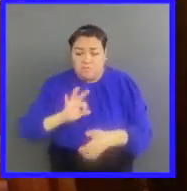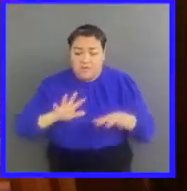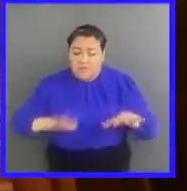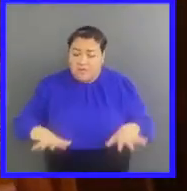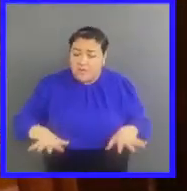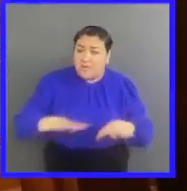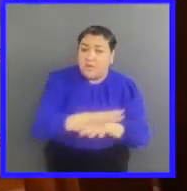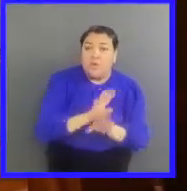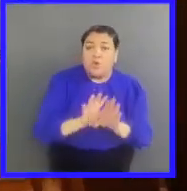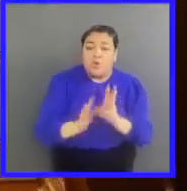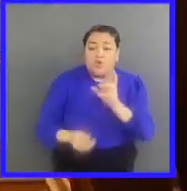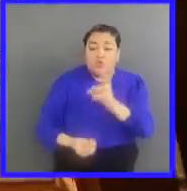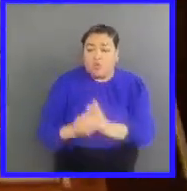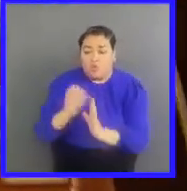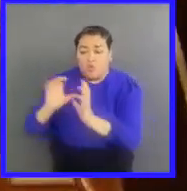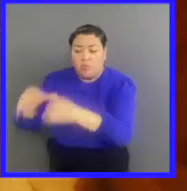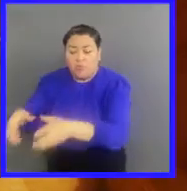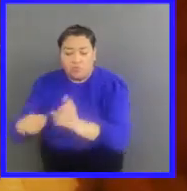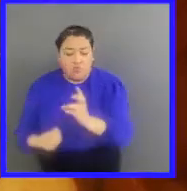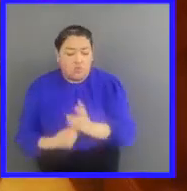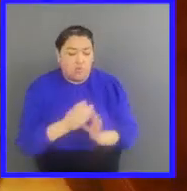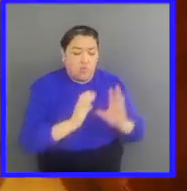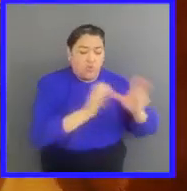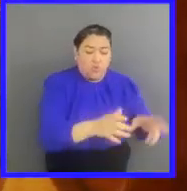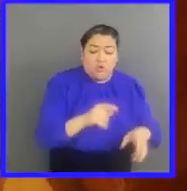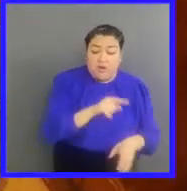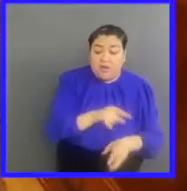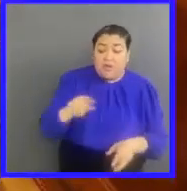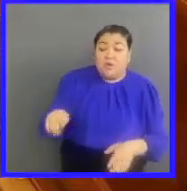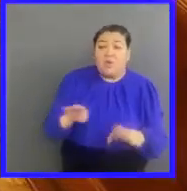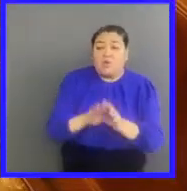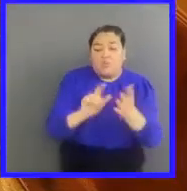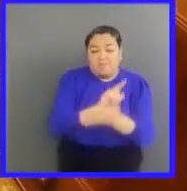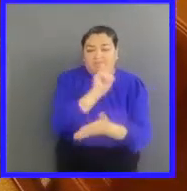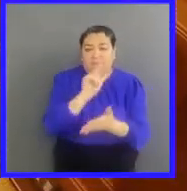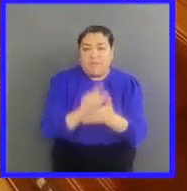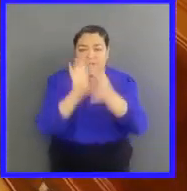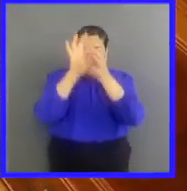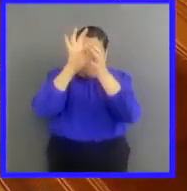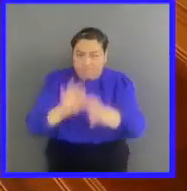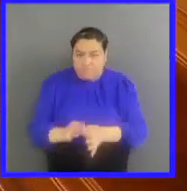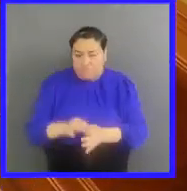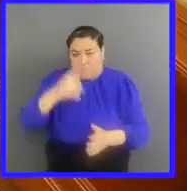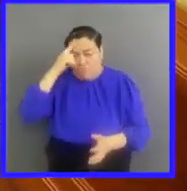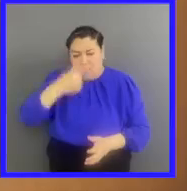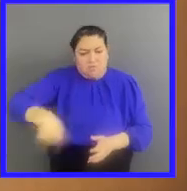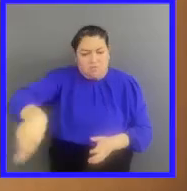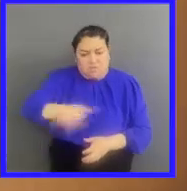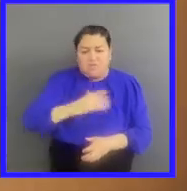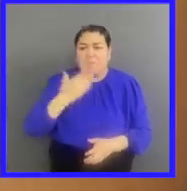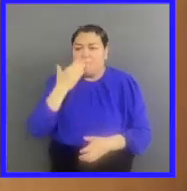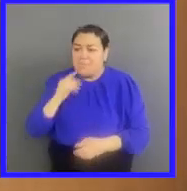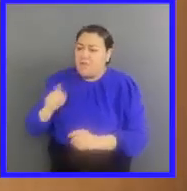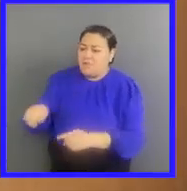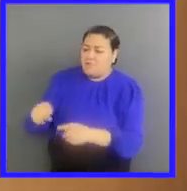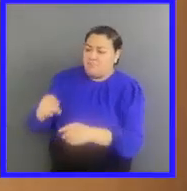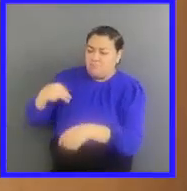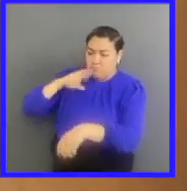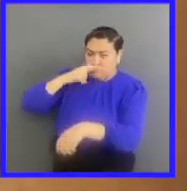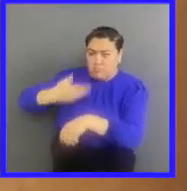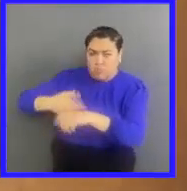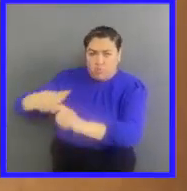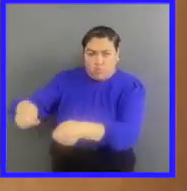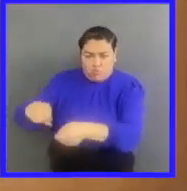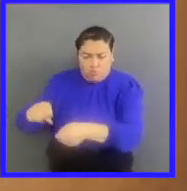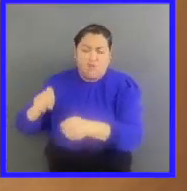nuevos órganos, lo que exige una adecuación normativa para hacer funcionales a los órganos del Poder Judicial. Entre las